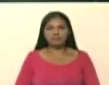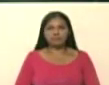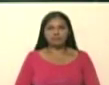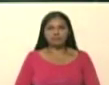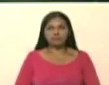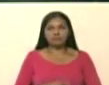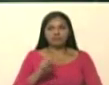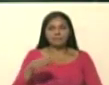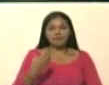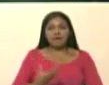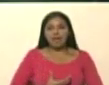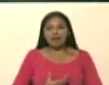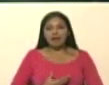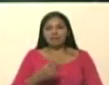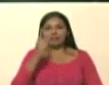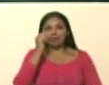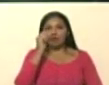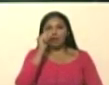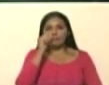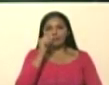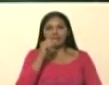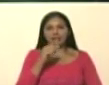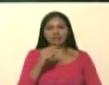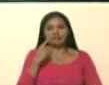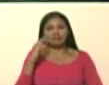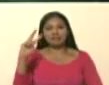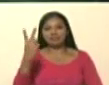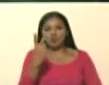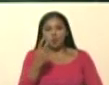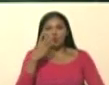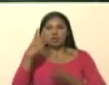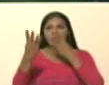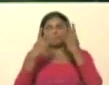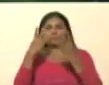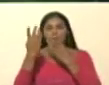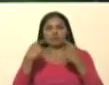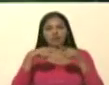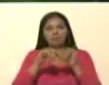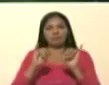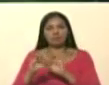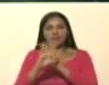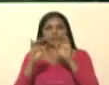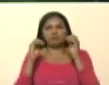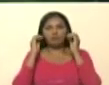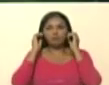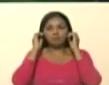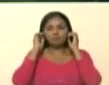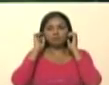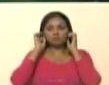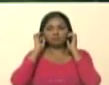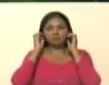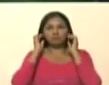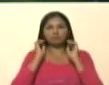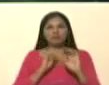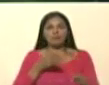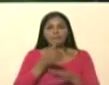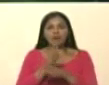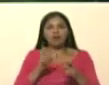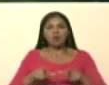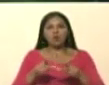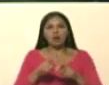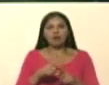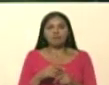alcalde luis jonás reyes por esta segunda de polvo vi expo ovina y caprina y vayan para allá es un paseo